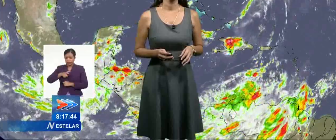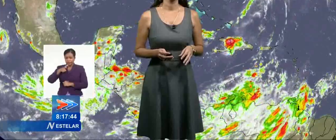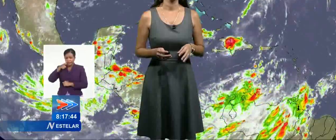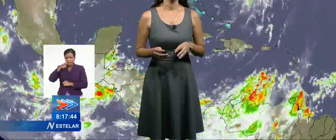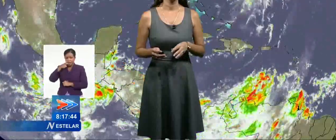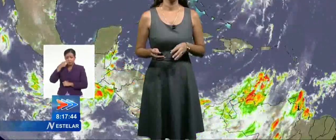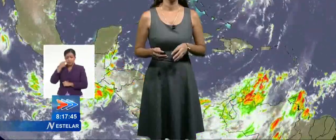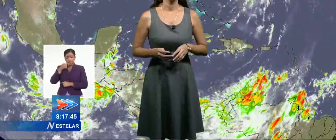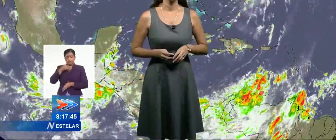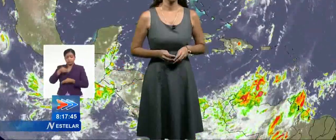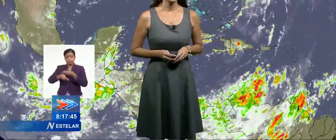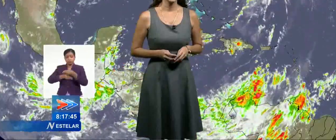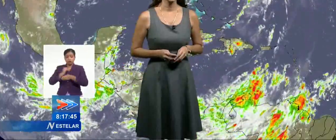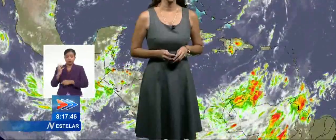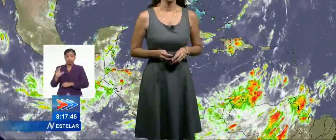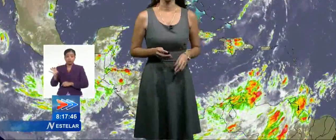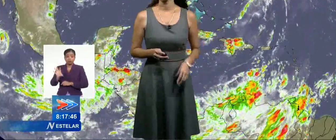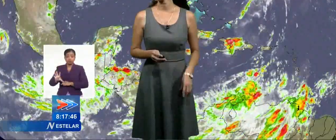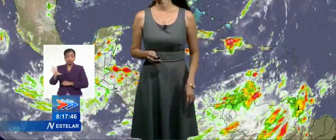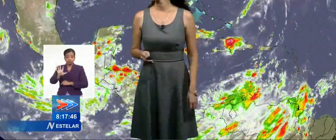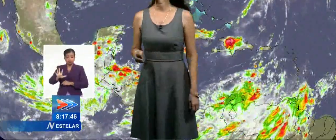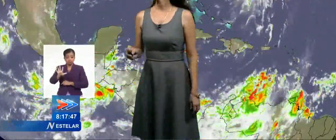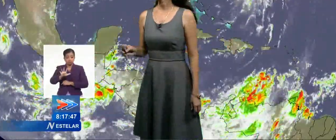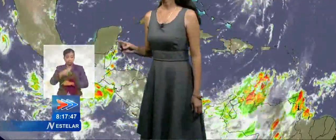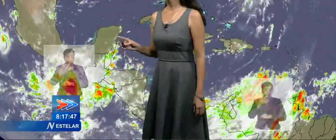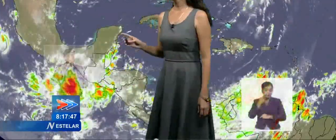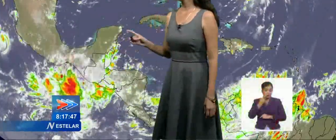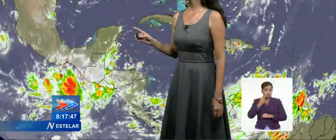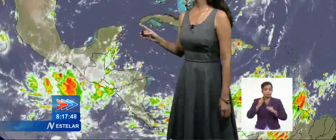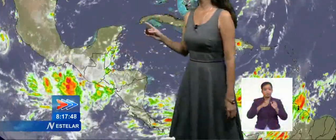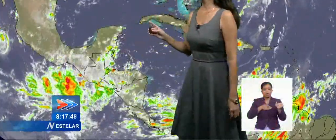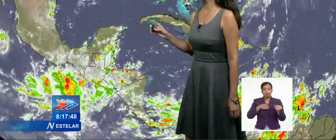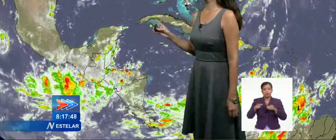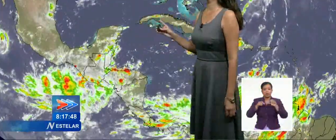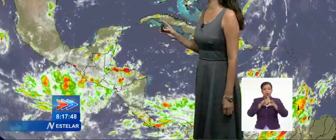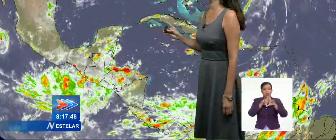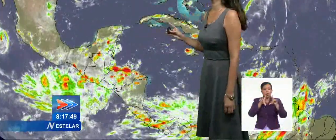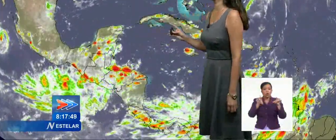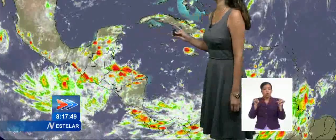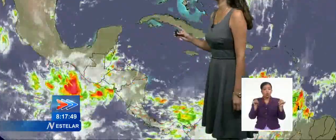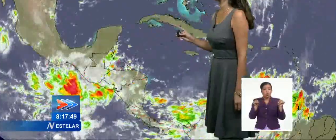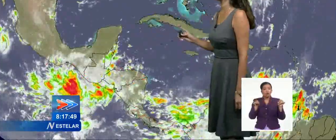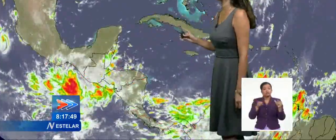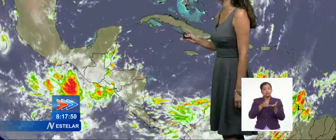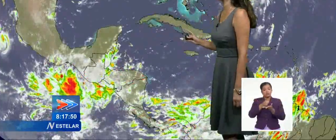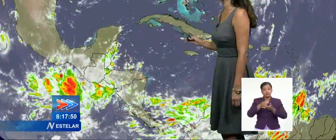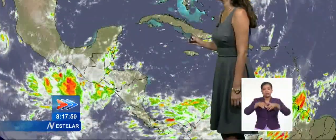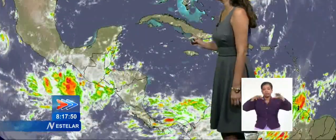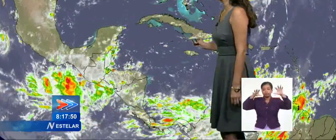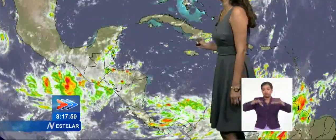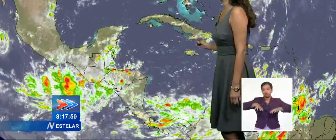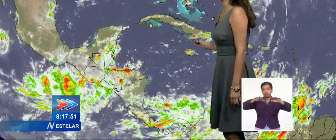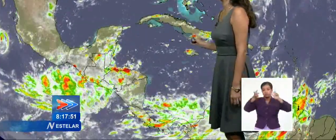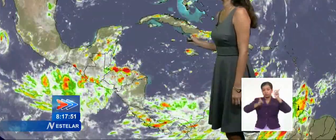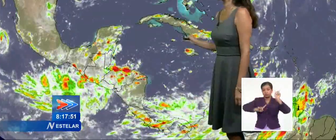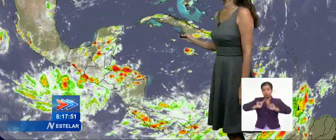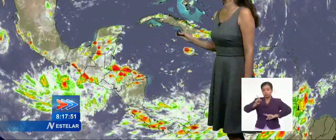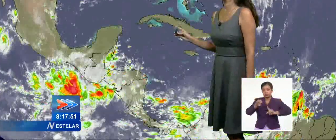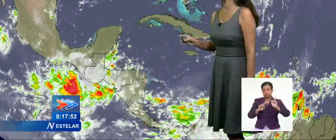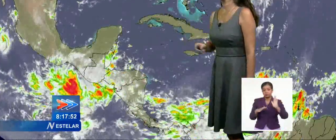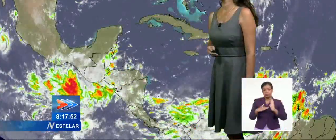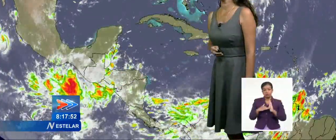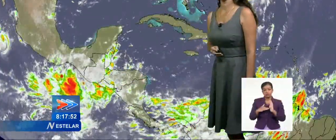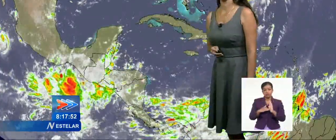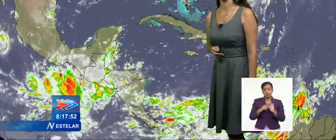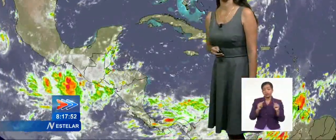futura evolución y trayectoria de esta zona de bajas presiones. Sobre Cuba continúan ocurriendo chubascos y tormentas eléctricas durante la tarde, sobre todo en